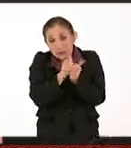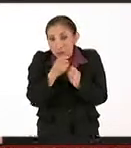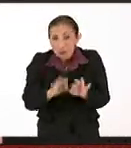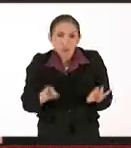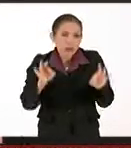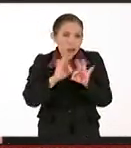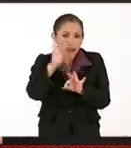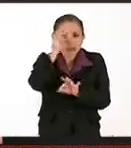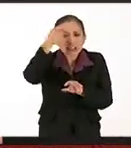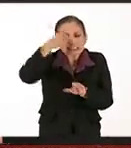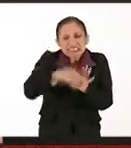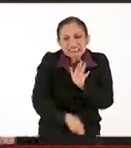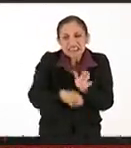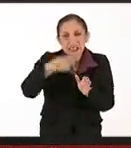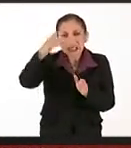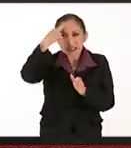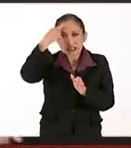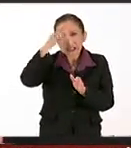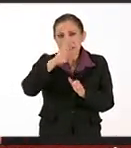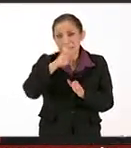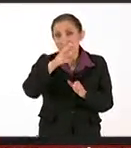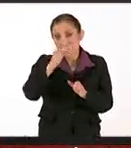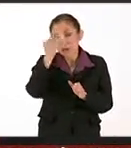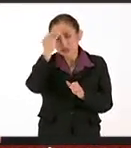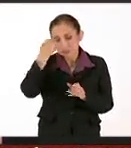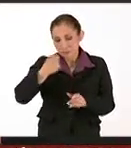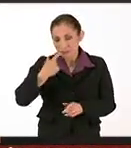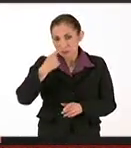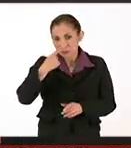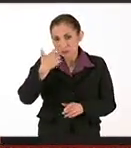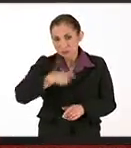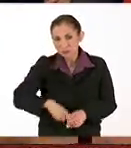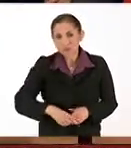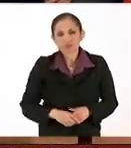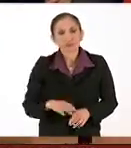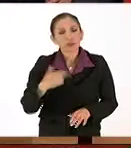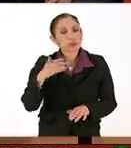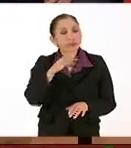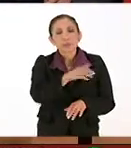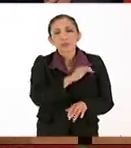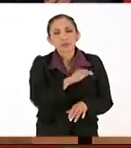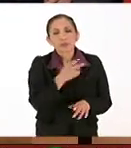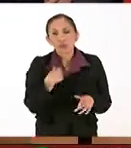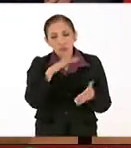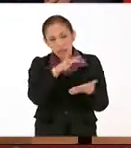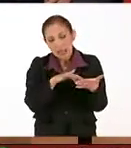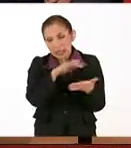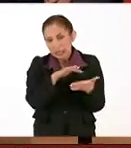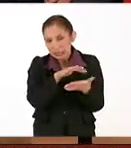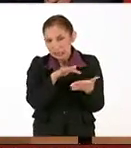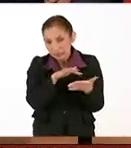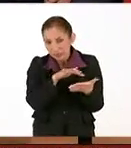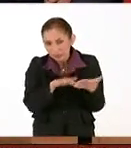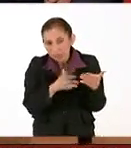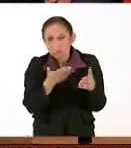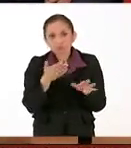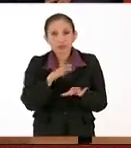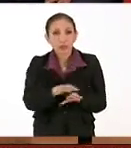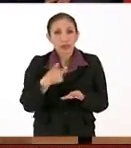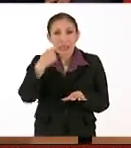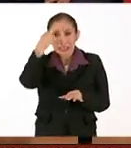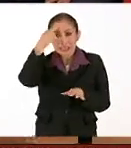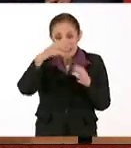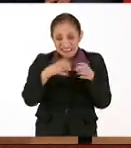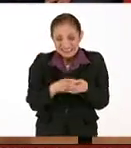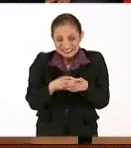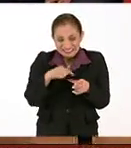importante empezar a conocerlo más para conocernos a nosotros mismos. Doctor, hoy sabemos, por ejemplo, o hemos leído al respecto, de que nuestro